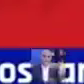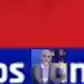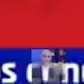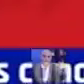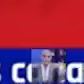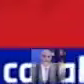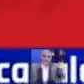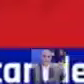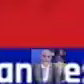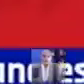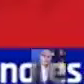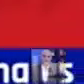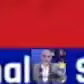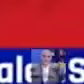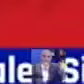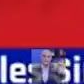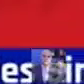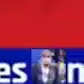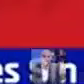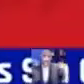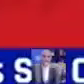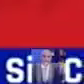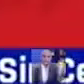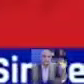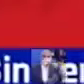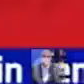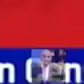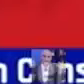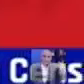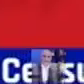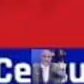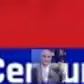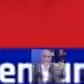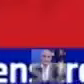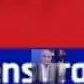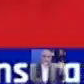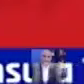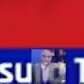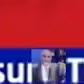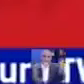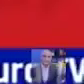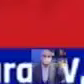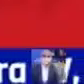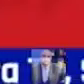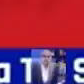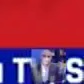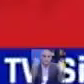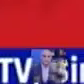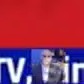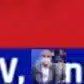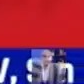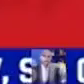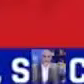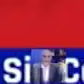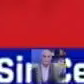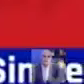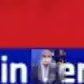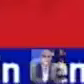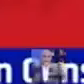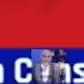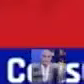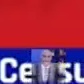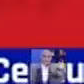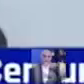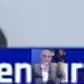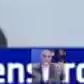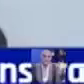de Roberto Madrazo y de su hijo, probablemente. Pero bueno, pues ahí, como dices tú, nótese mi sarcasmo. No es la primera vez